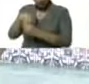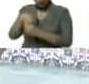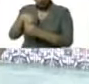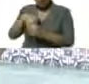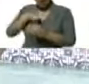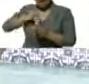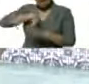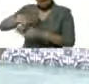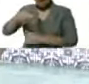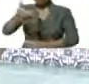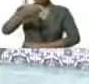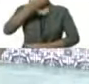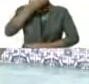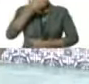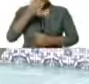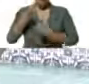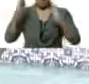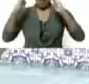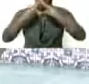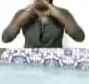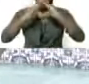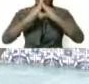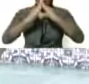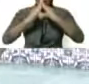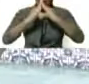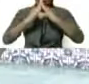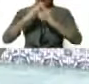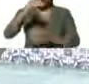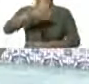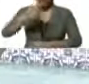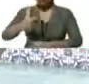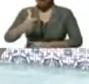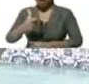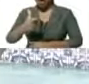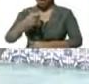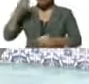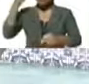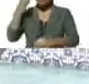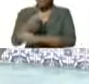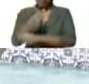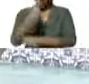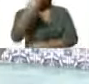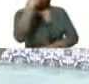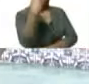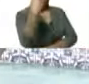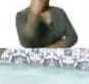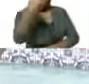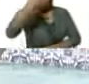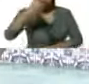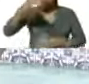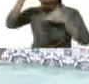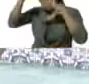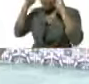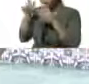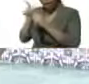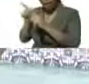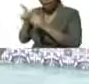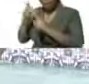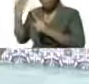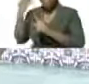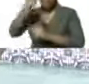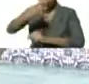su tapabocas en la casa. La persona que lo van a atender debe ser solo una persona, igualmente